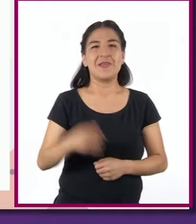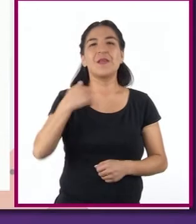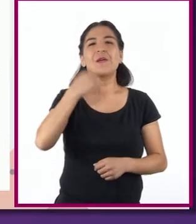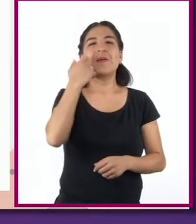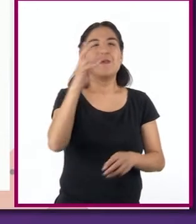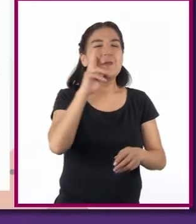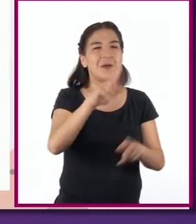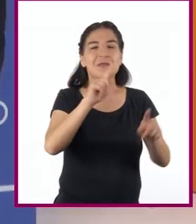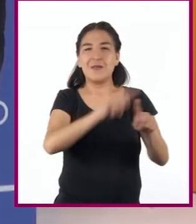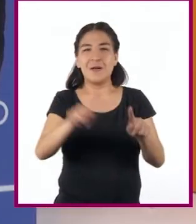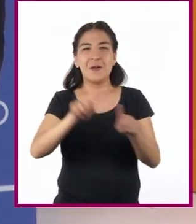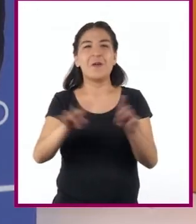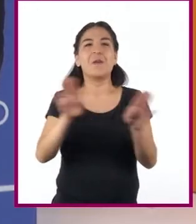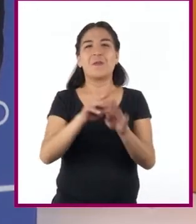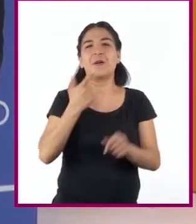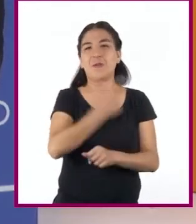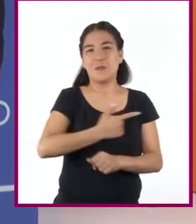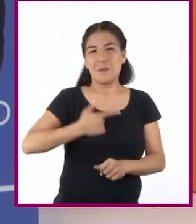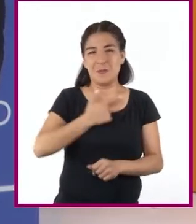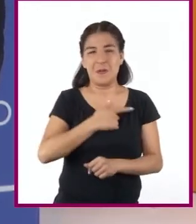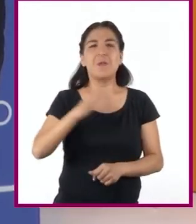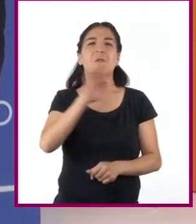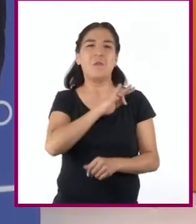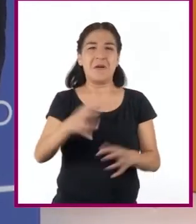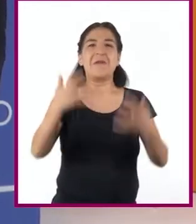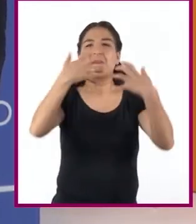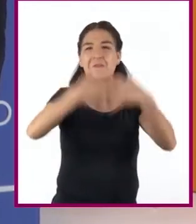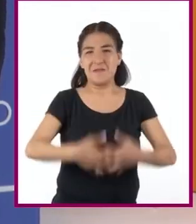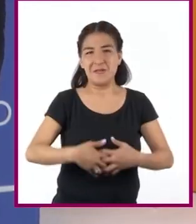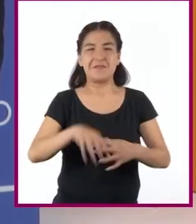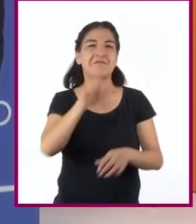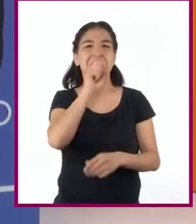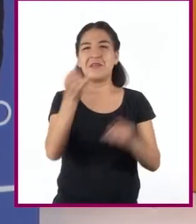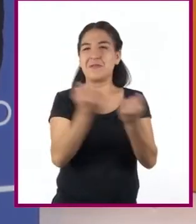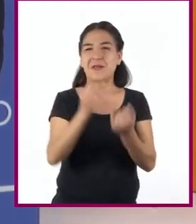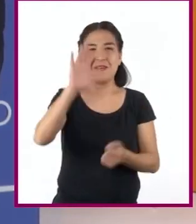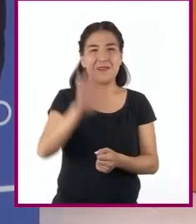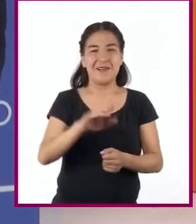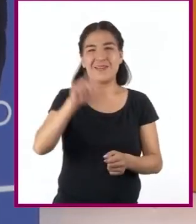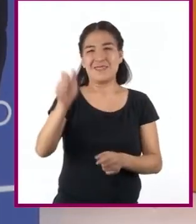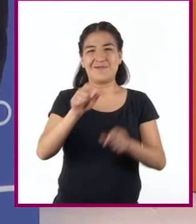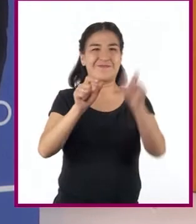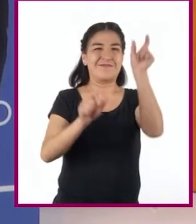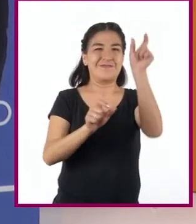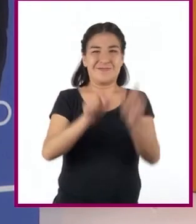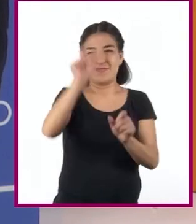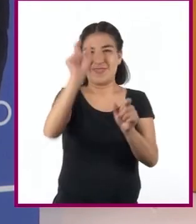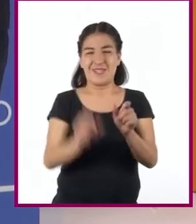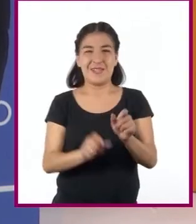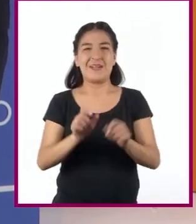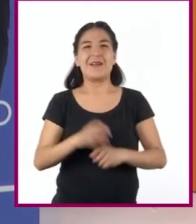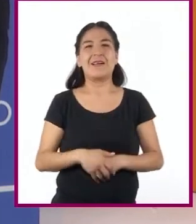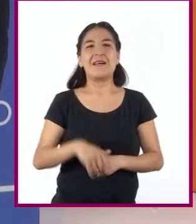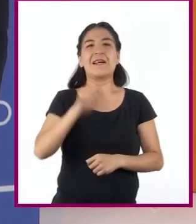variedad que es cuestión de gusto y que puede funcionar de forma similar a la gráfica de barras. La gráfica de líneas.